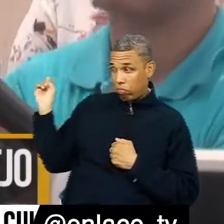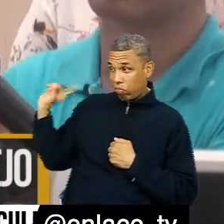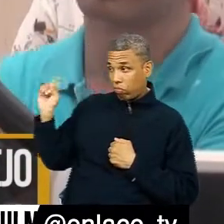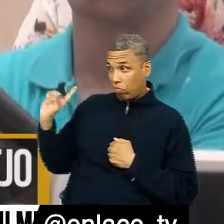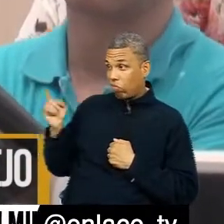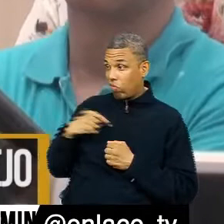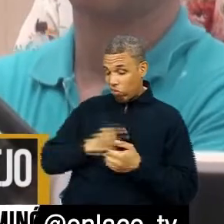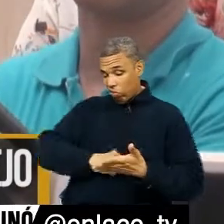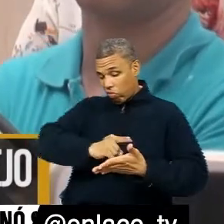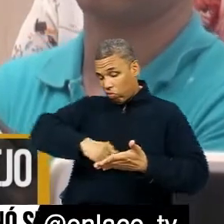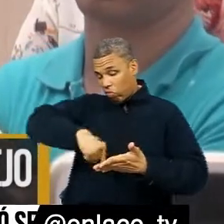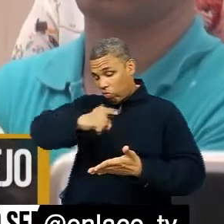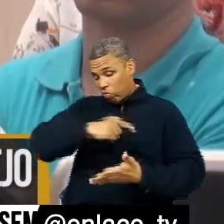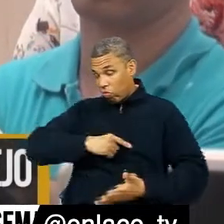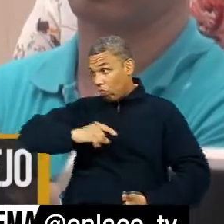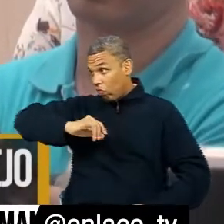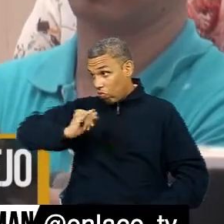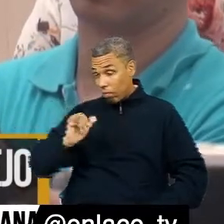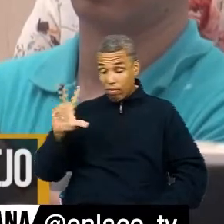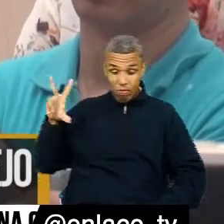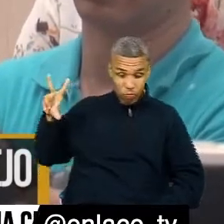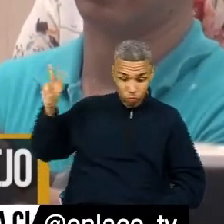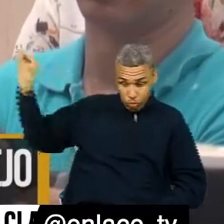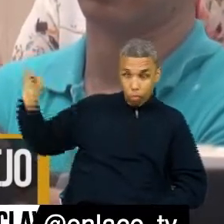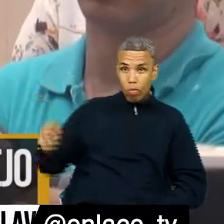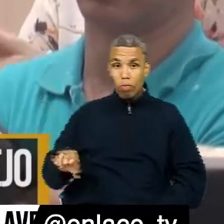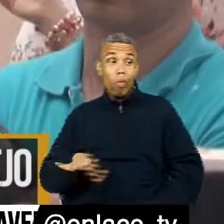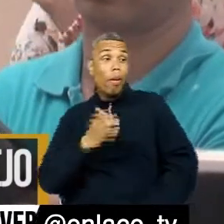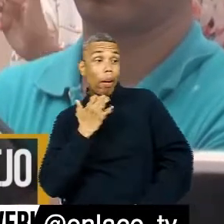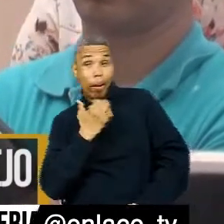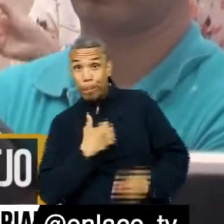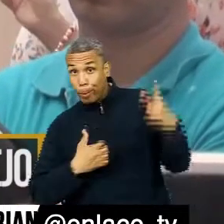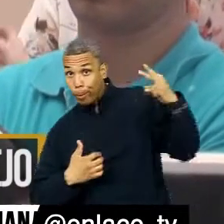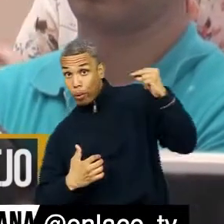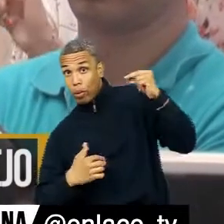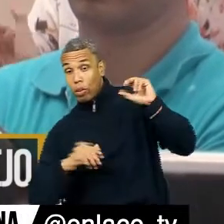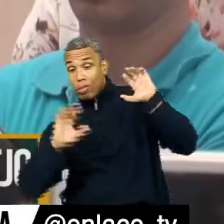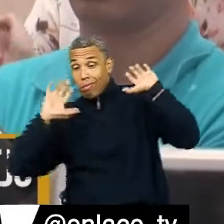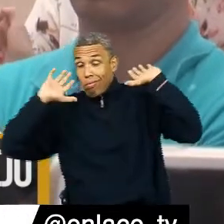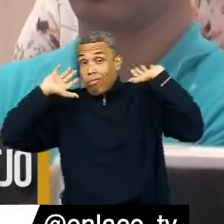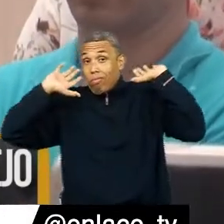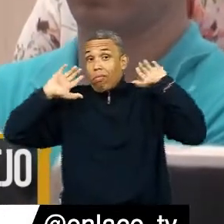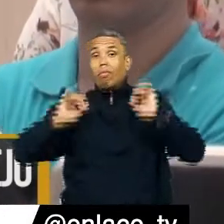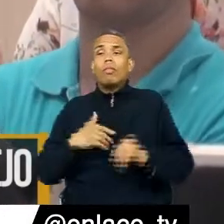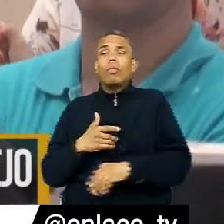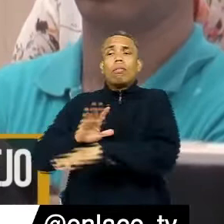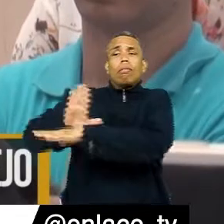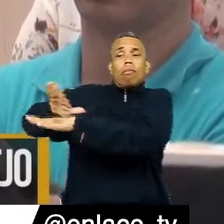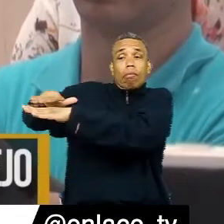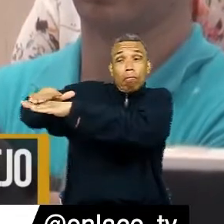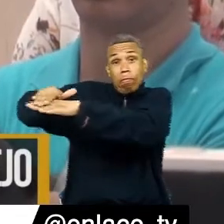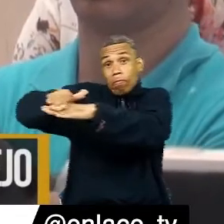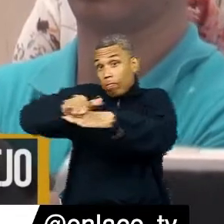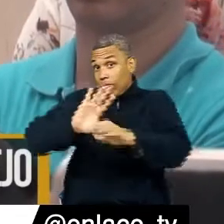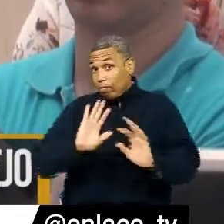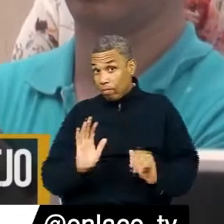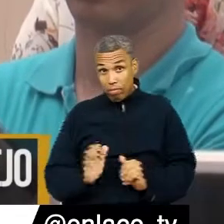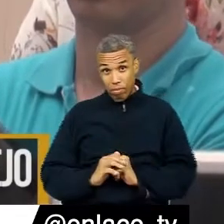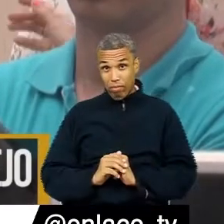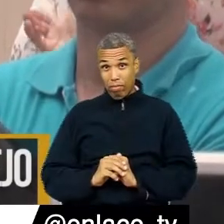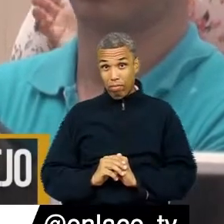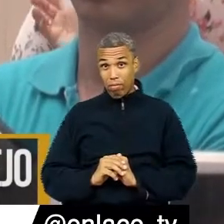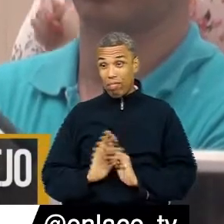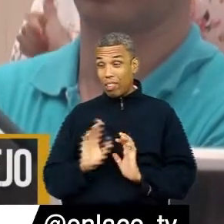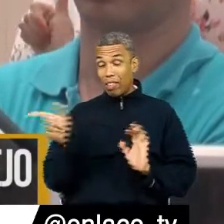no aprueban esa adición, nosotros vamos ya a informar a los entes que tenemos que informar. El